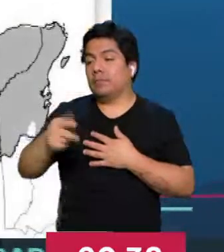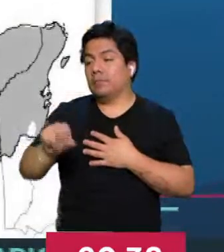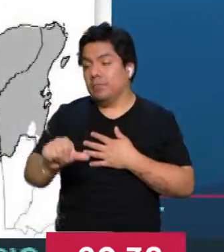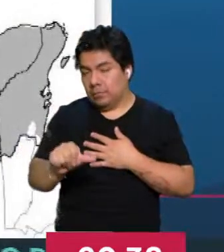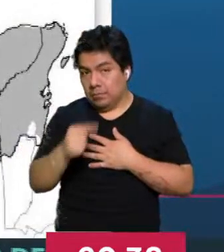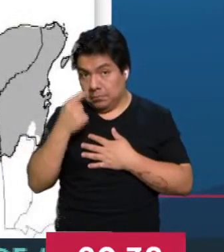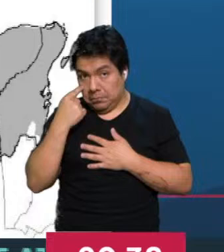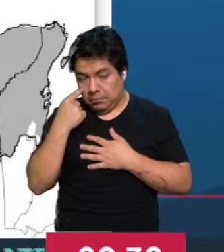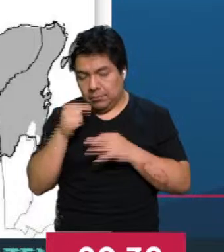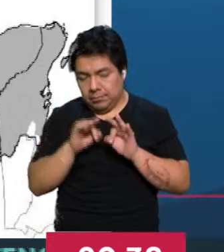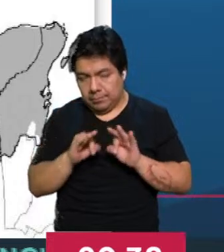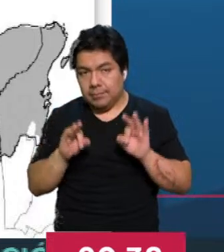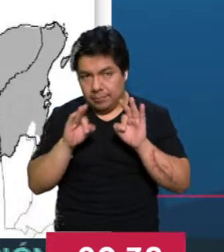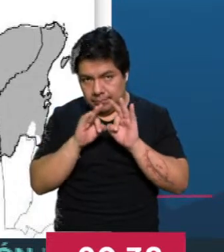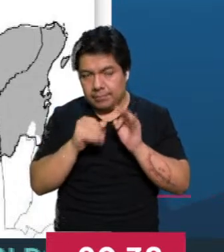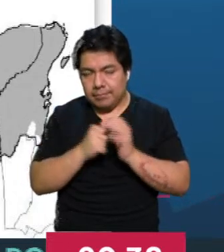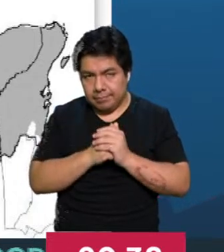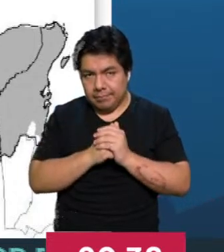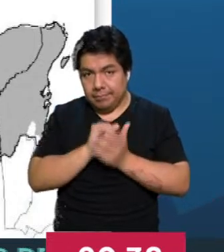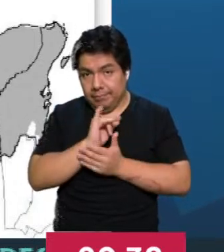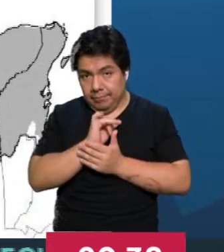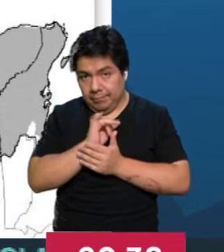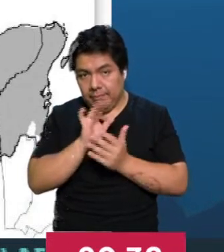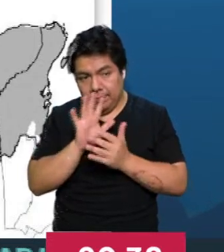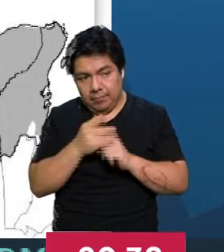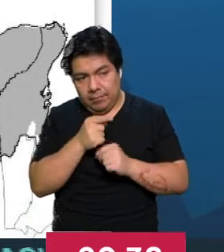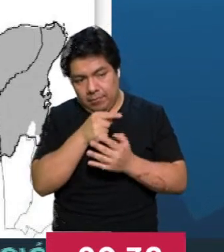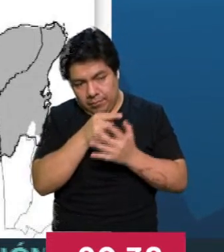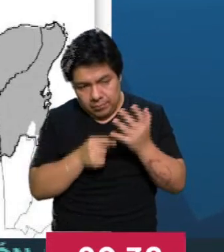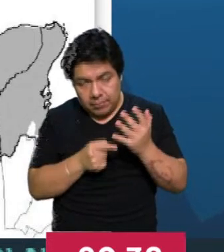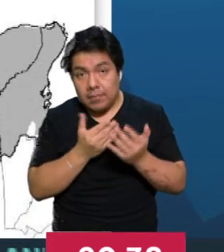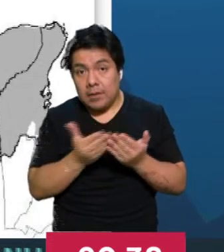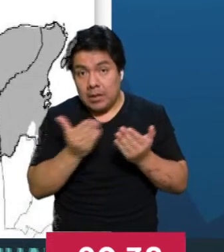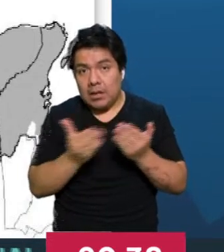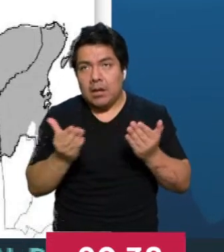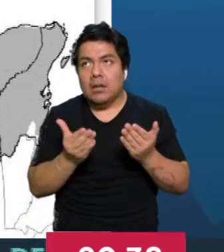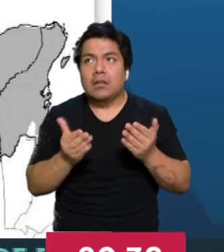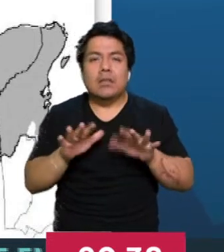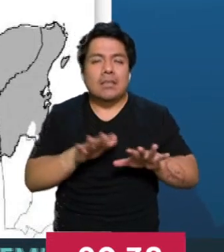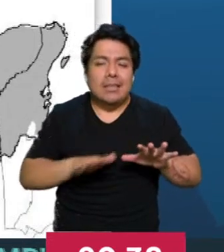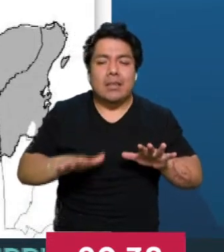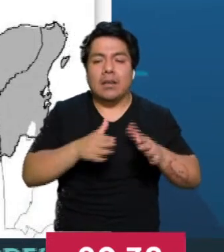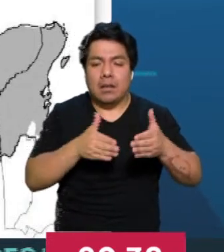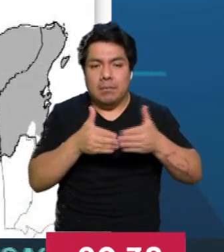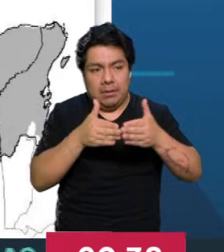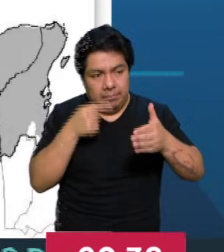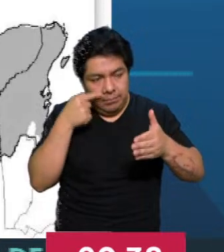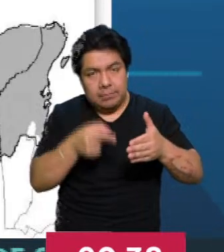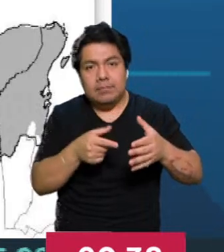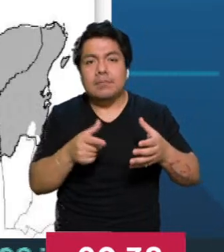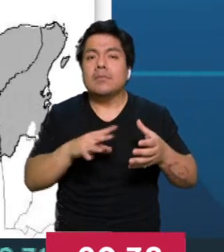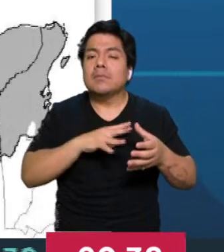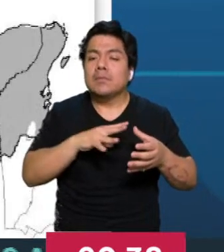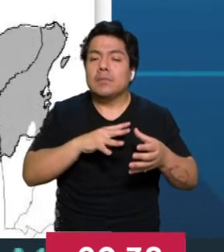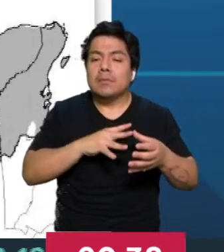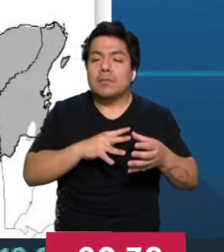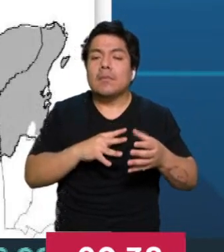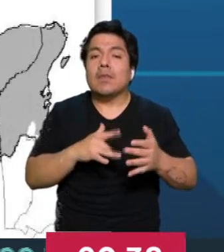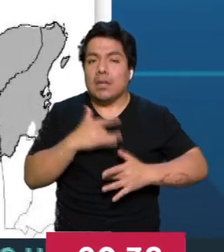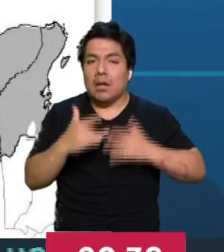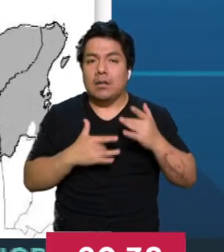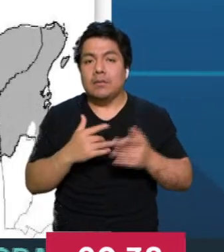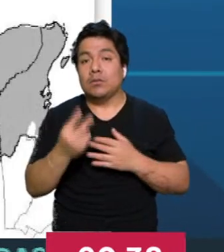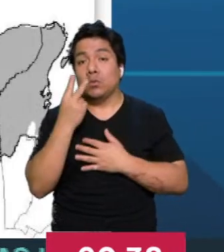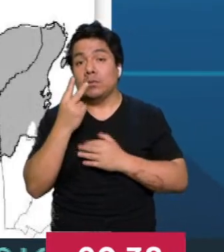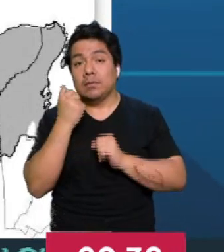es muy importante, porque con la disponibilidad que se tiene actualmente, digamos, en las presas, se está garantizando